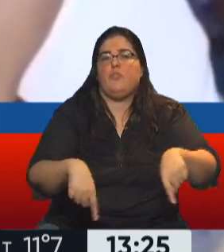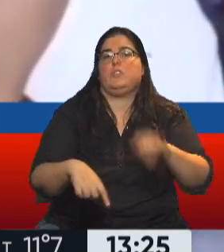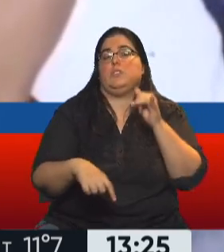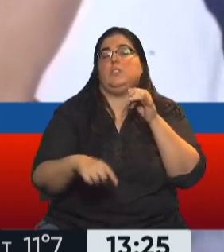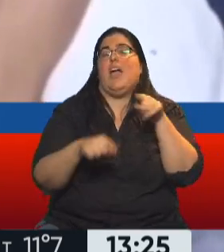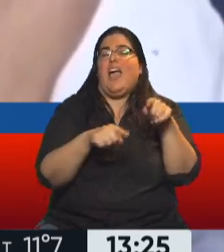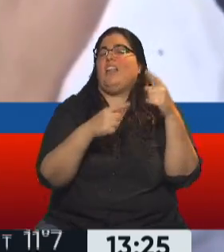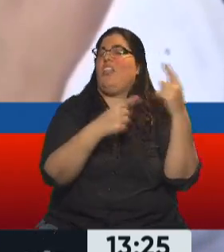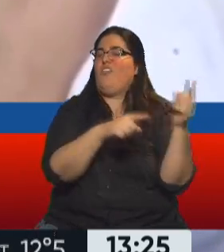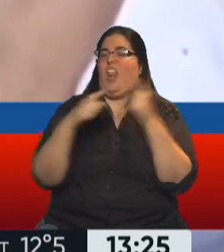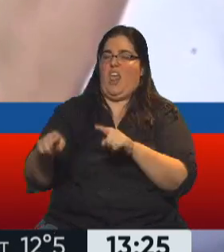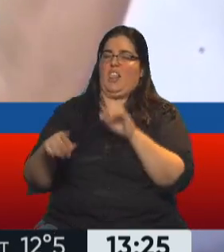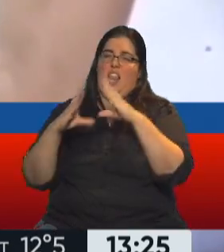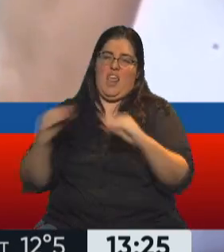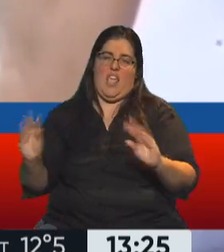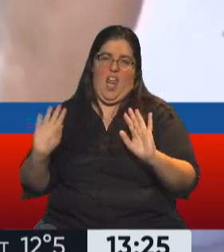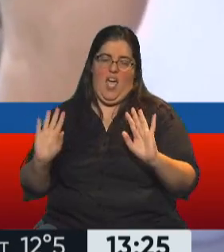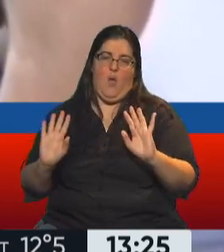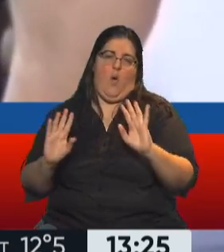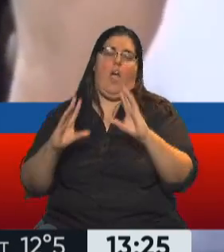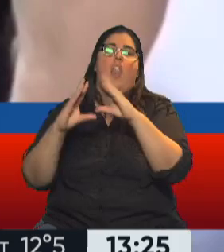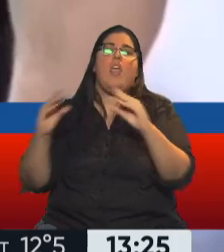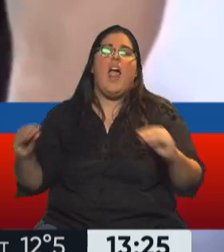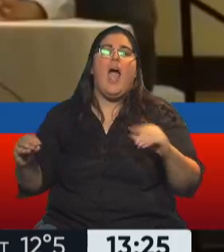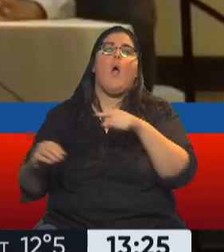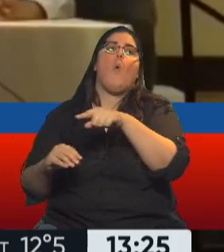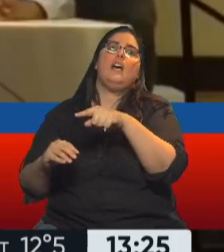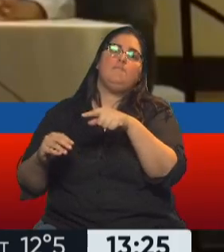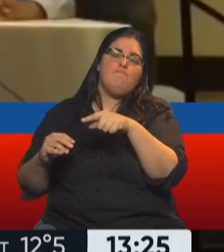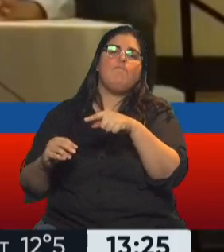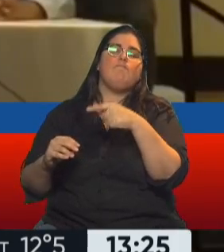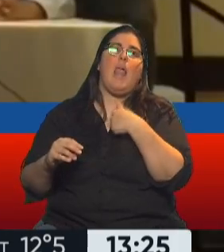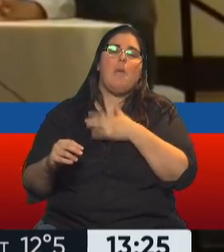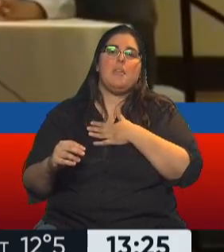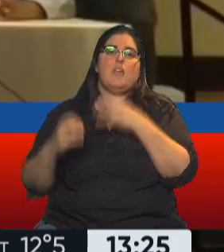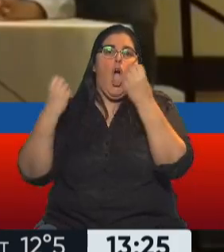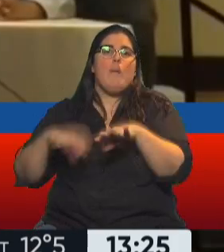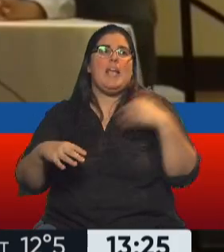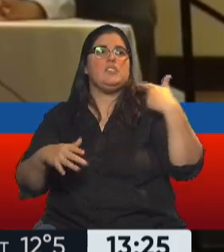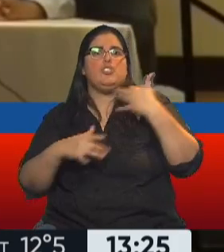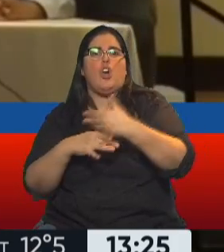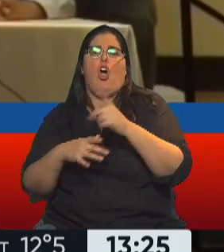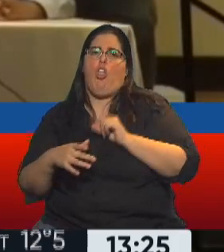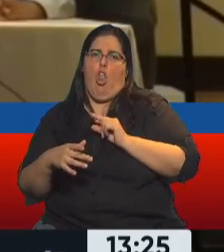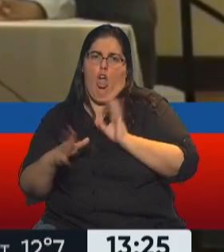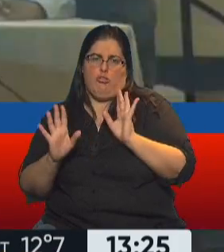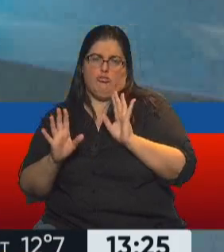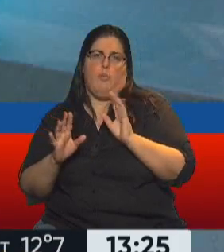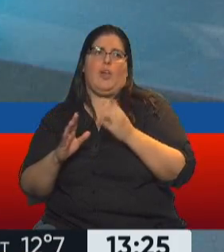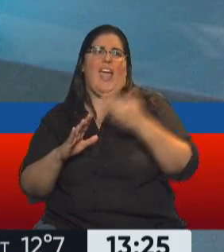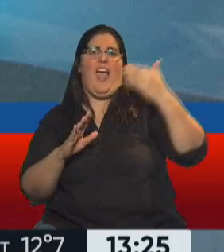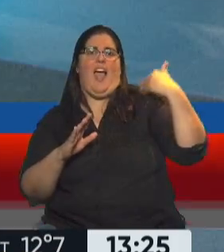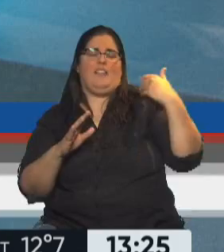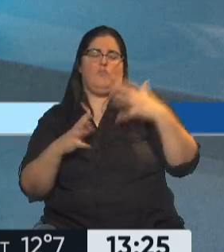Nicaragua me parece que es una caída desde mi enfoque tan dolorosa, porque viene de un lugar muy alto. Esa